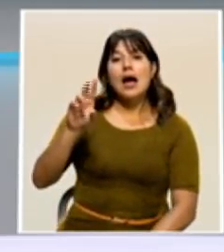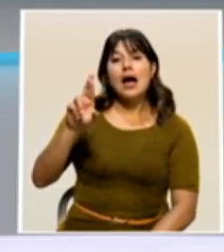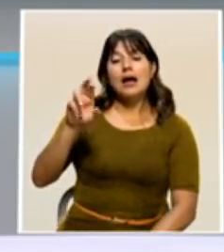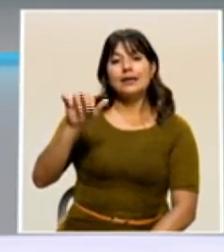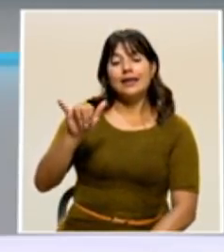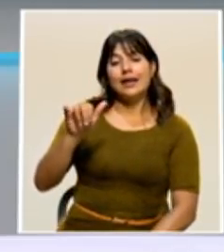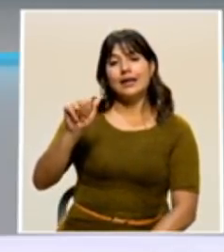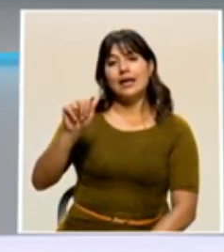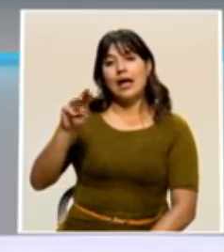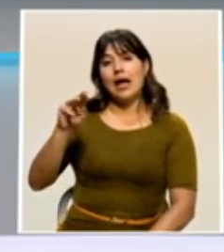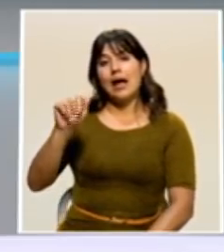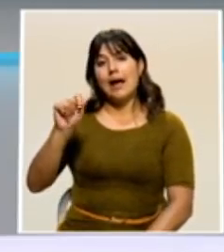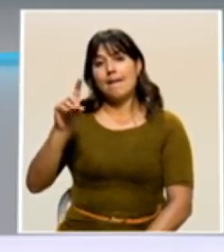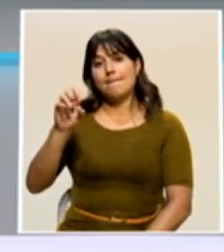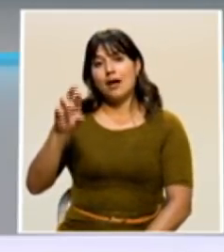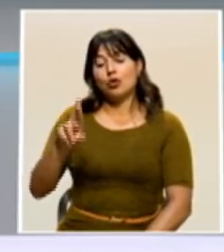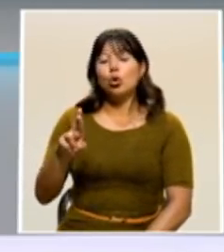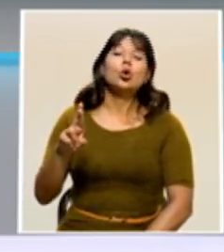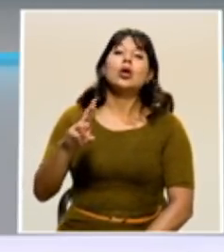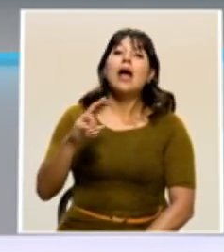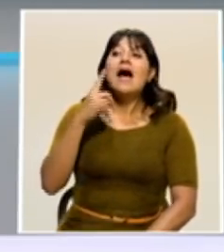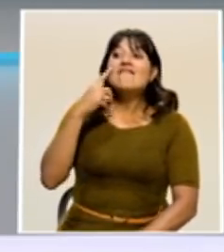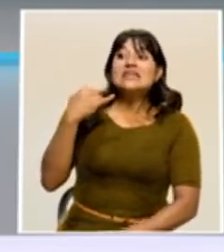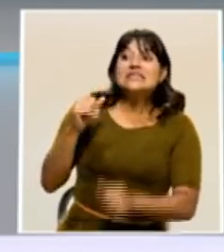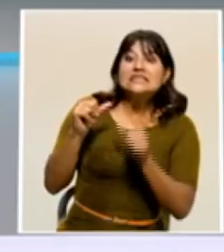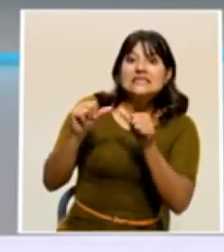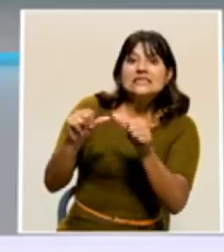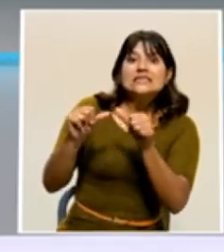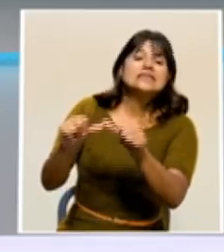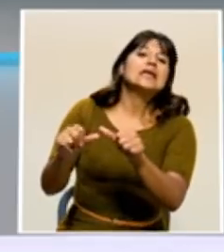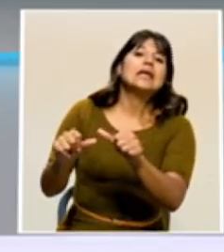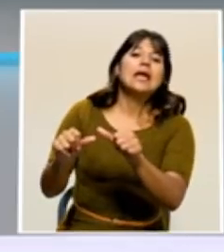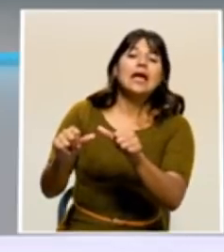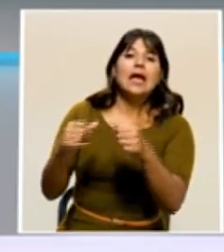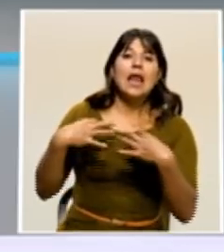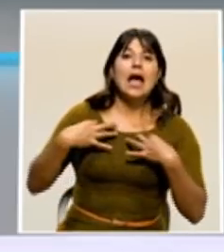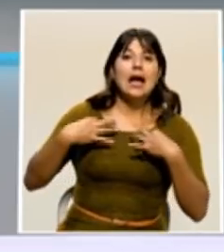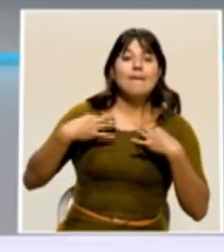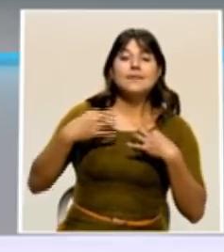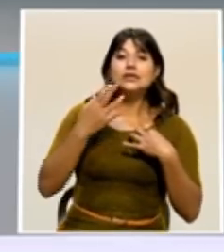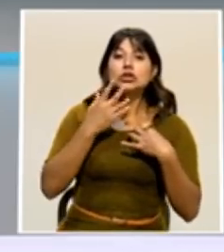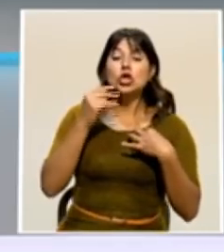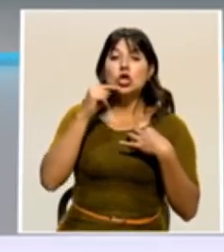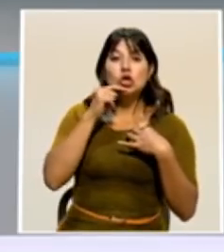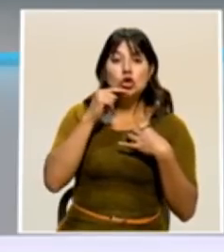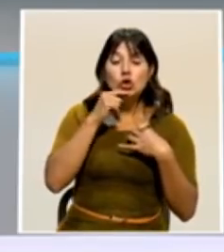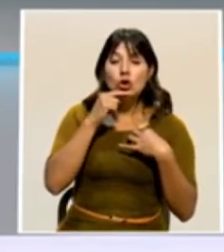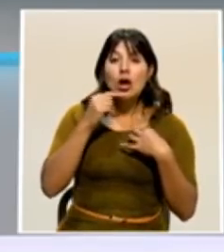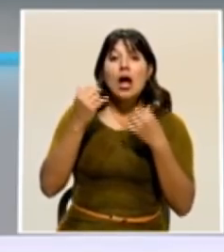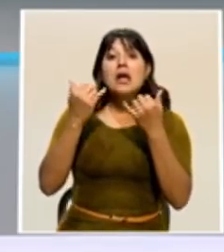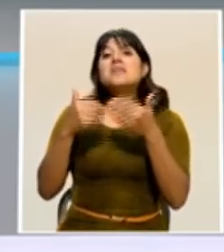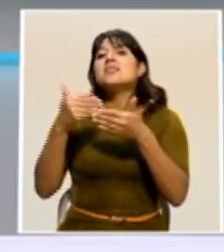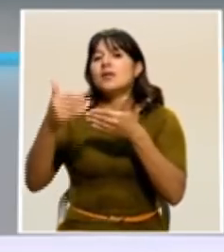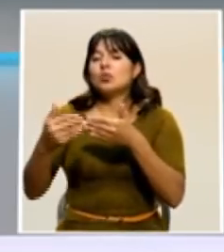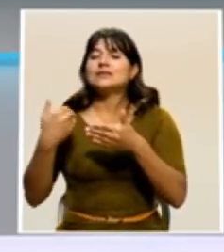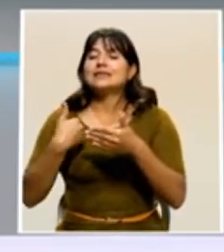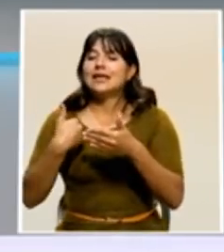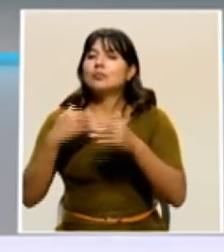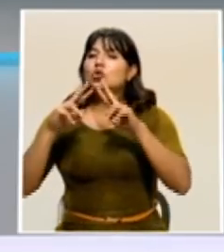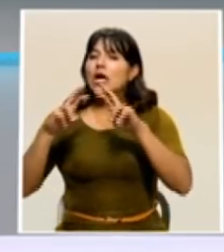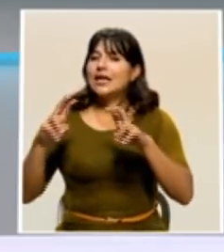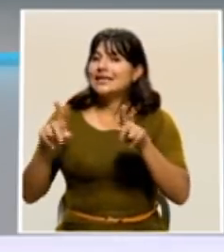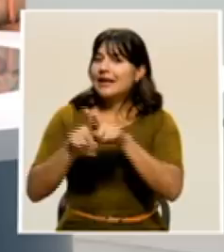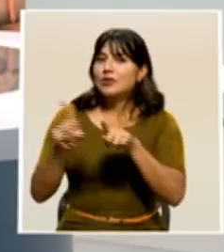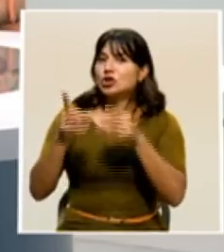si mantiene o no mantiene Carapaz esa camisa roja. Ahora vamos a tener un análisis de eso también para que no